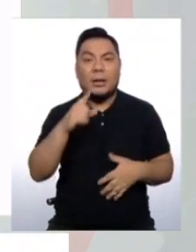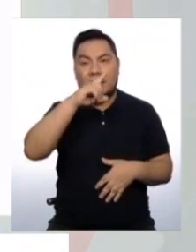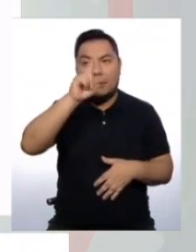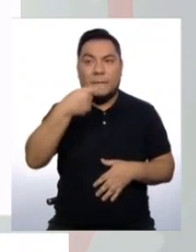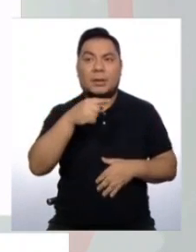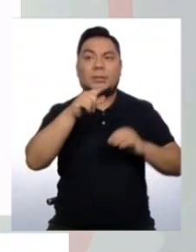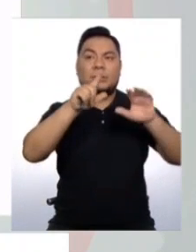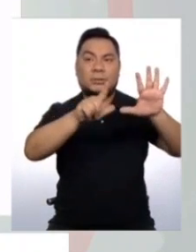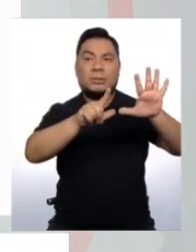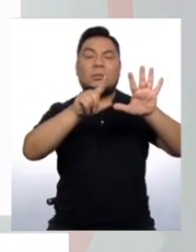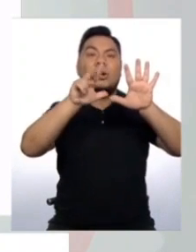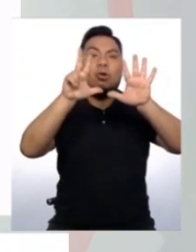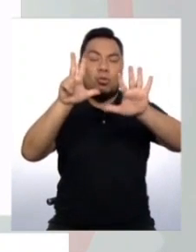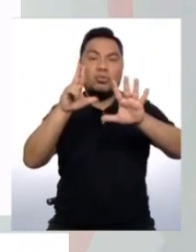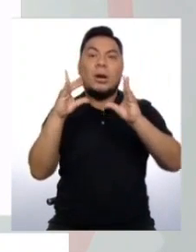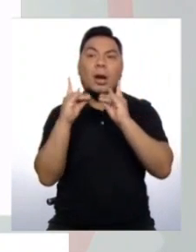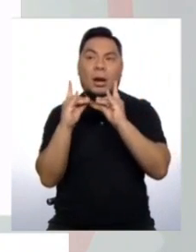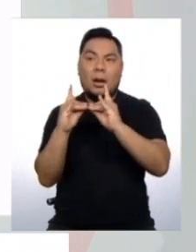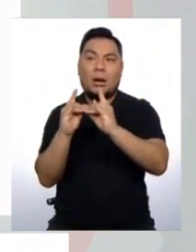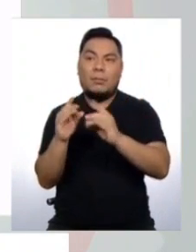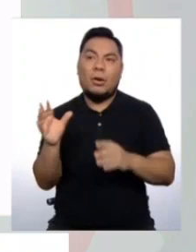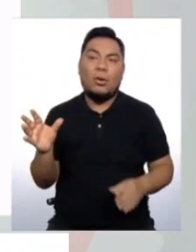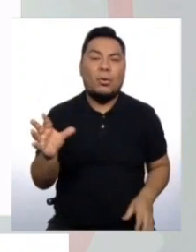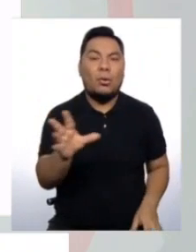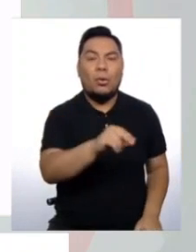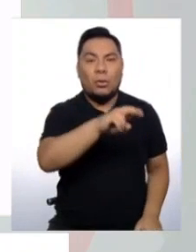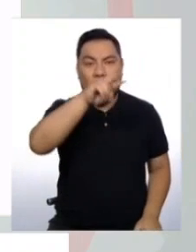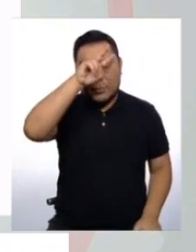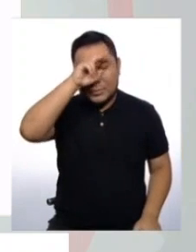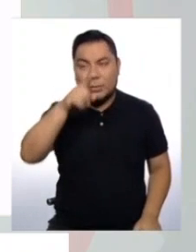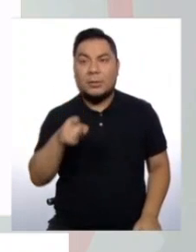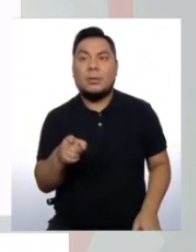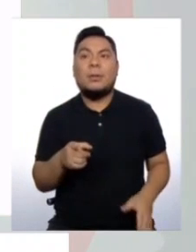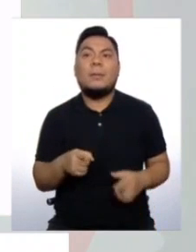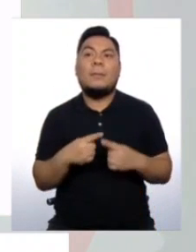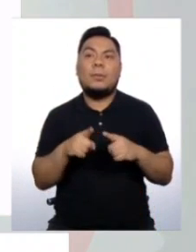1.078 camas UCI a nivel nacional. Pero ya están